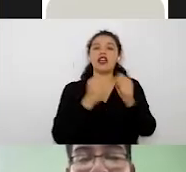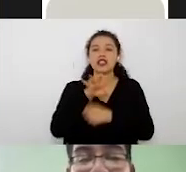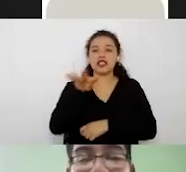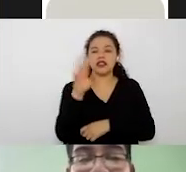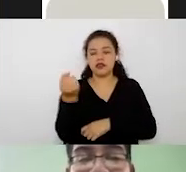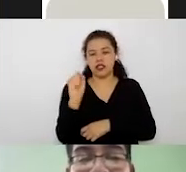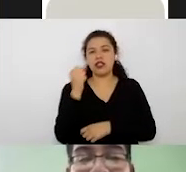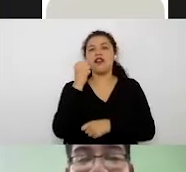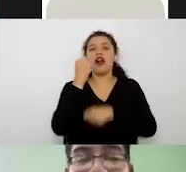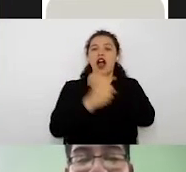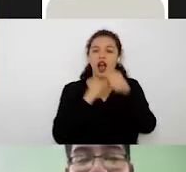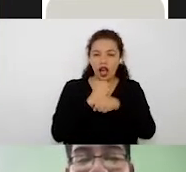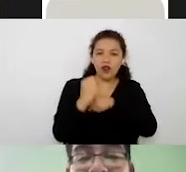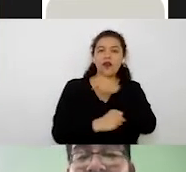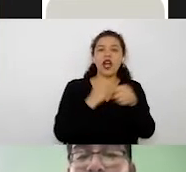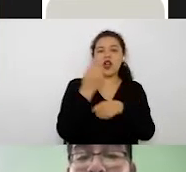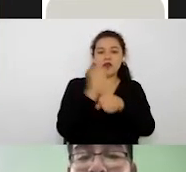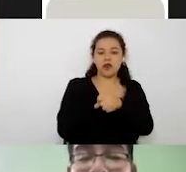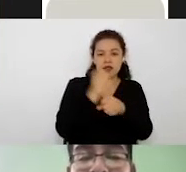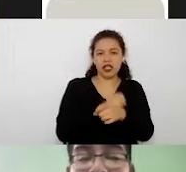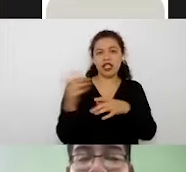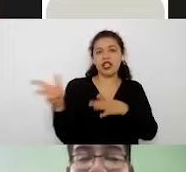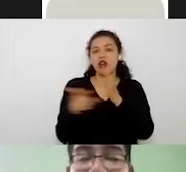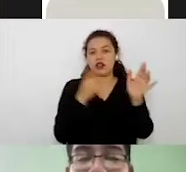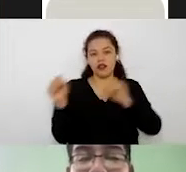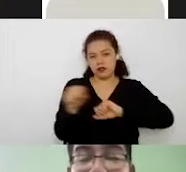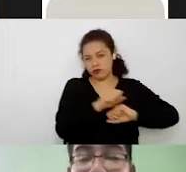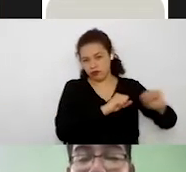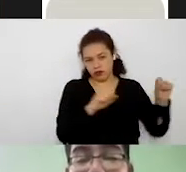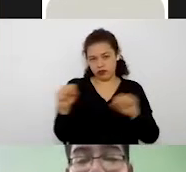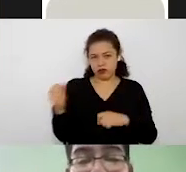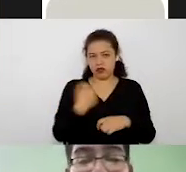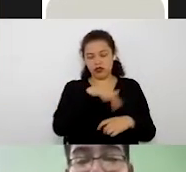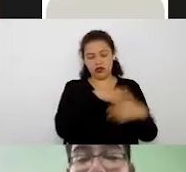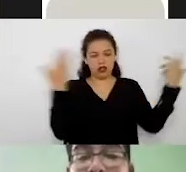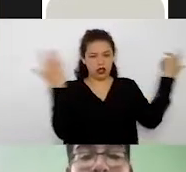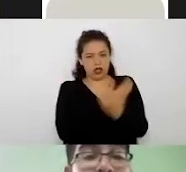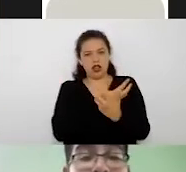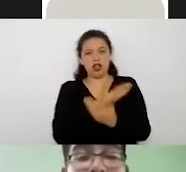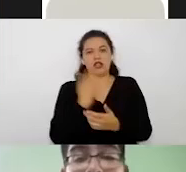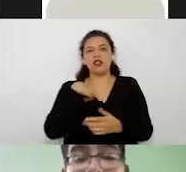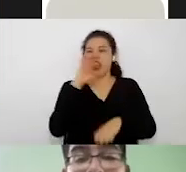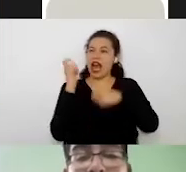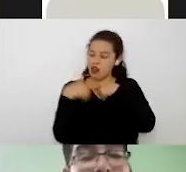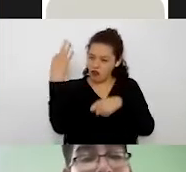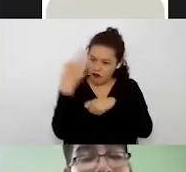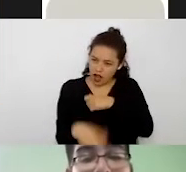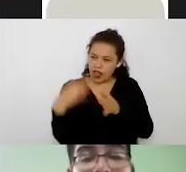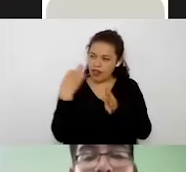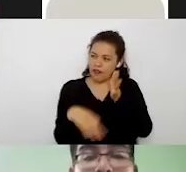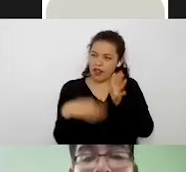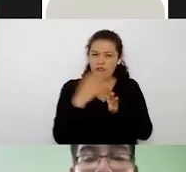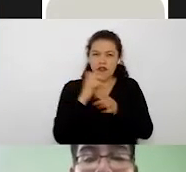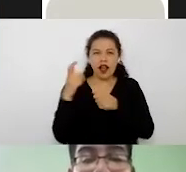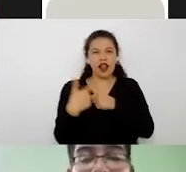y cada que vuelve a temblar, nos damos cuenta de que quizás nos sigue faltando